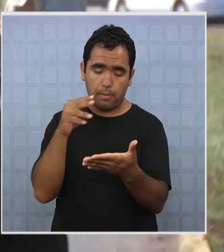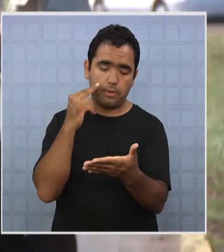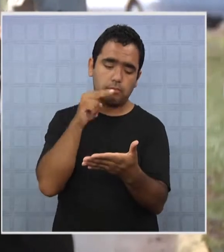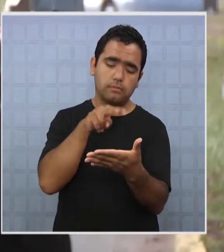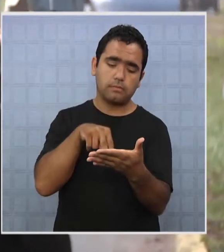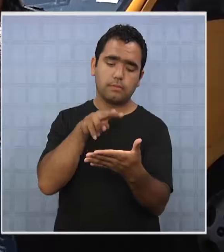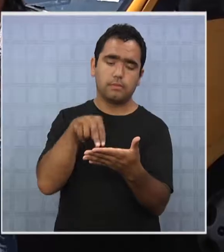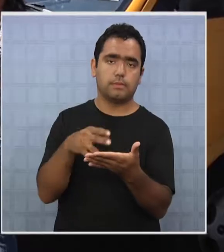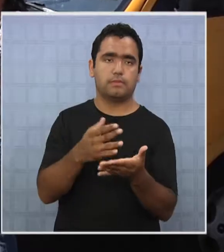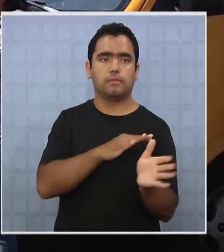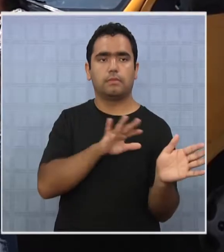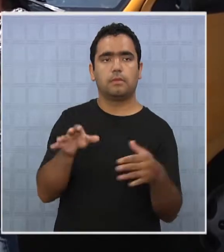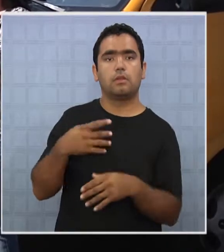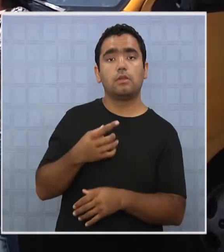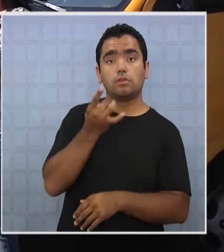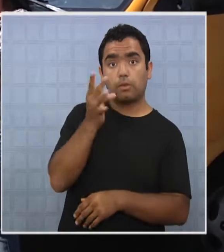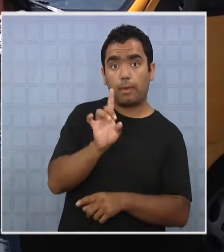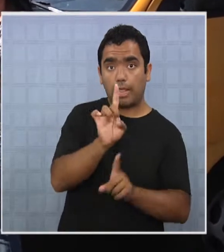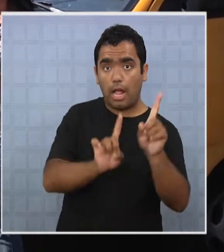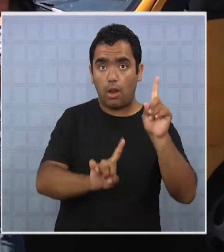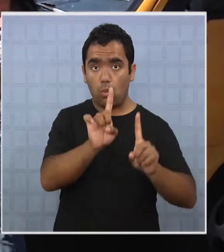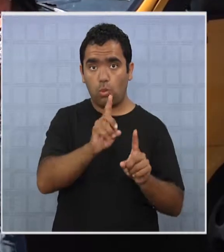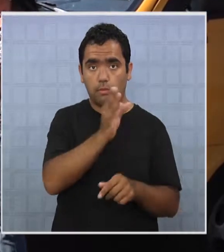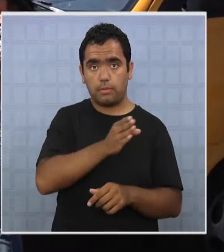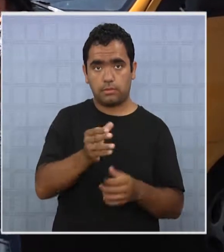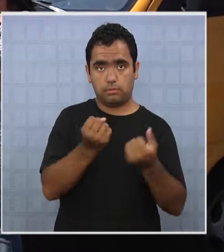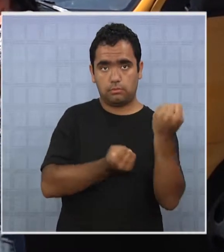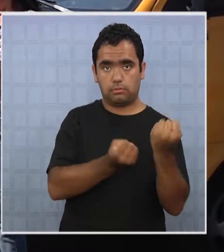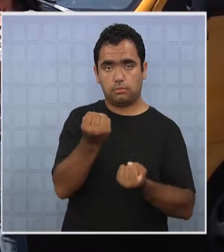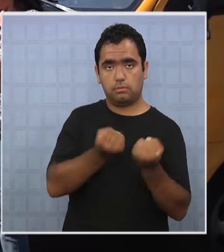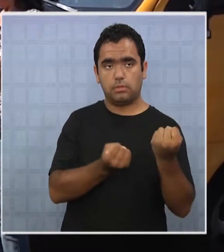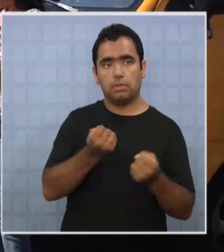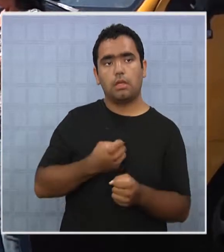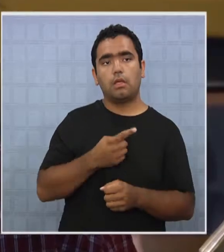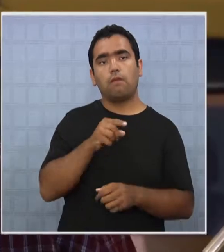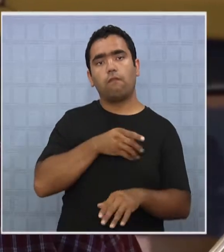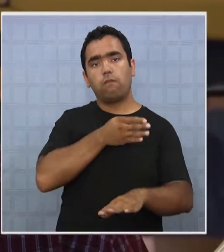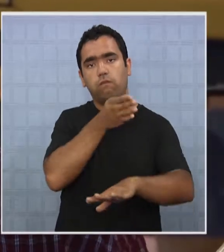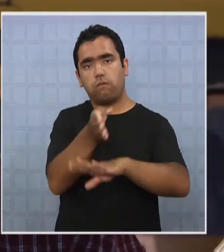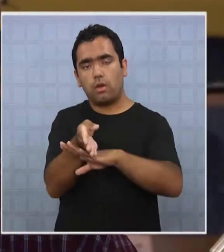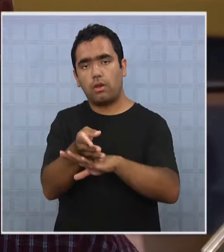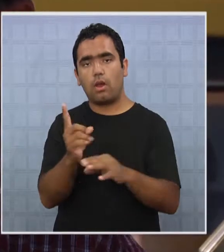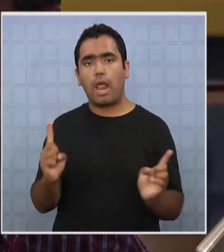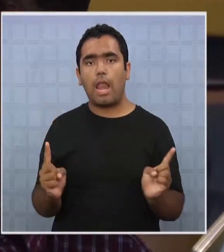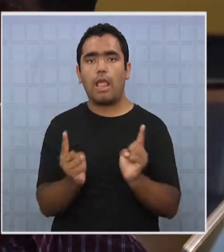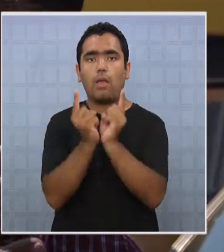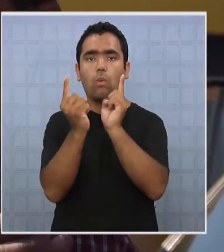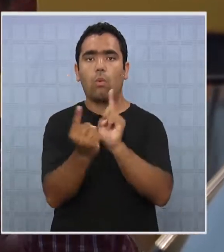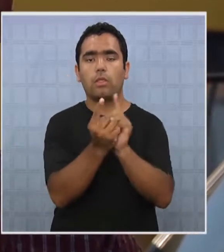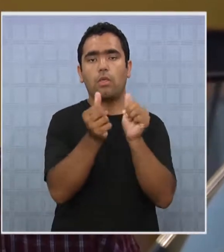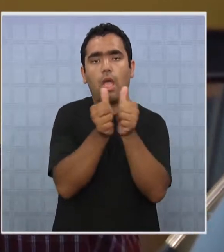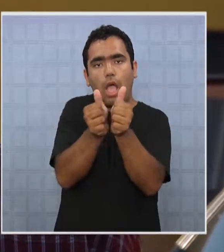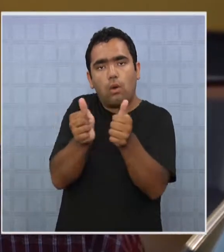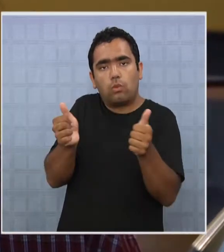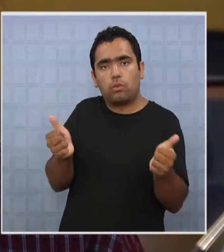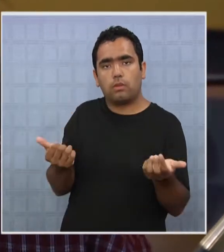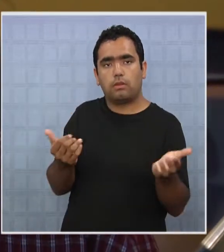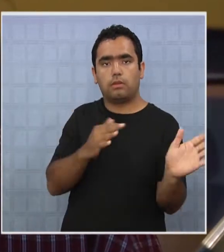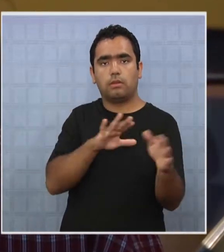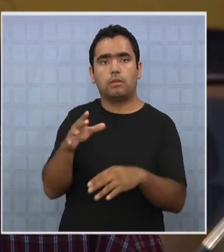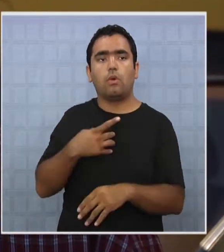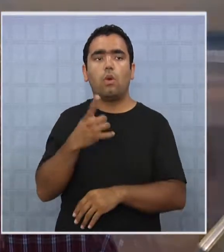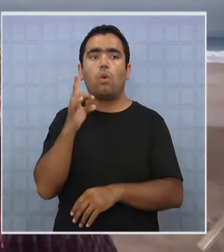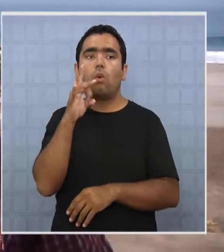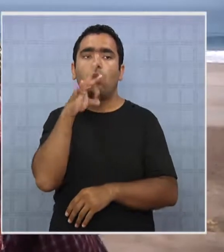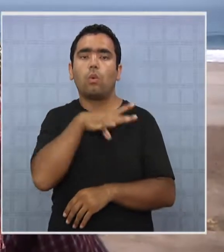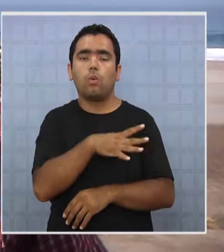contratar este servicio. Solo algunos conductores con sus respectivos vehículos concurrieron al tradicional encuentro con autoridades. Haciendo los últimos toques